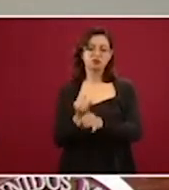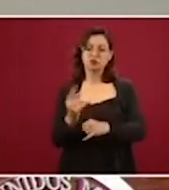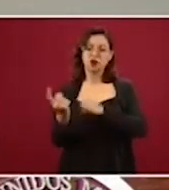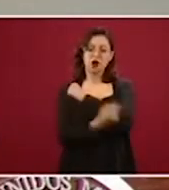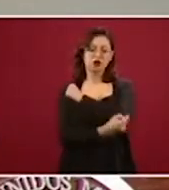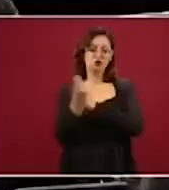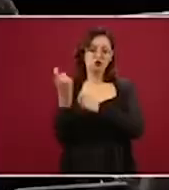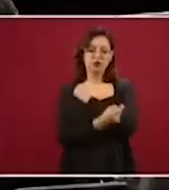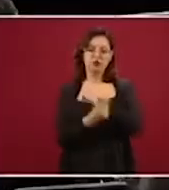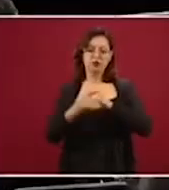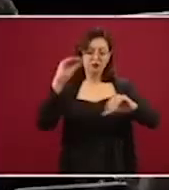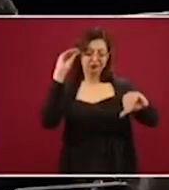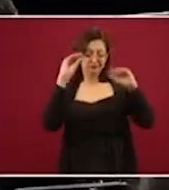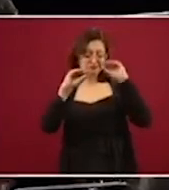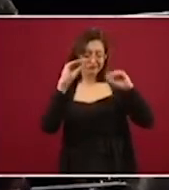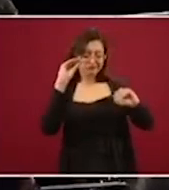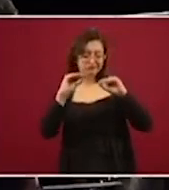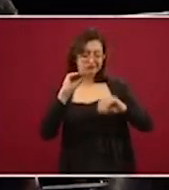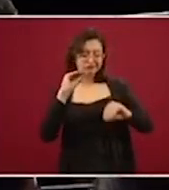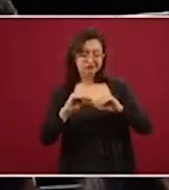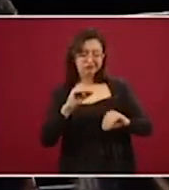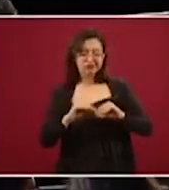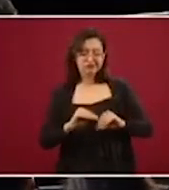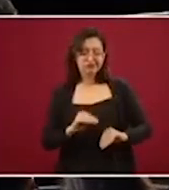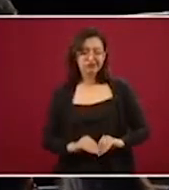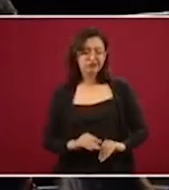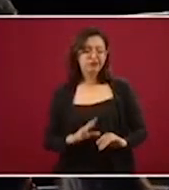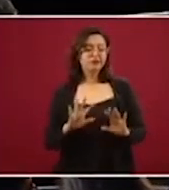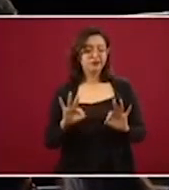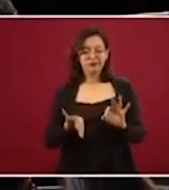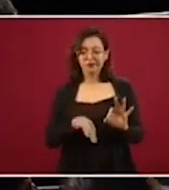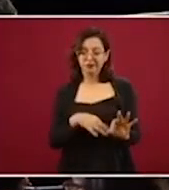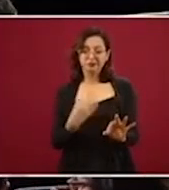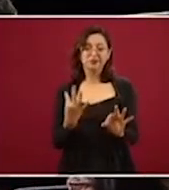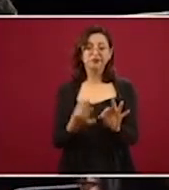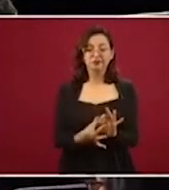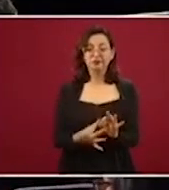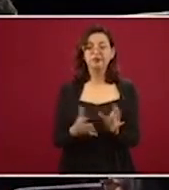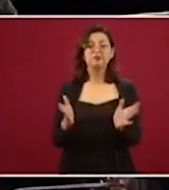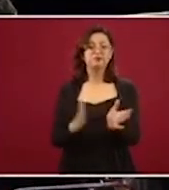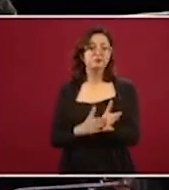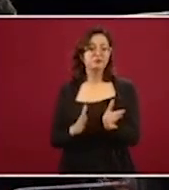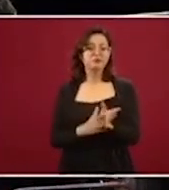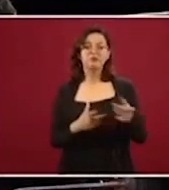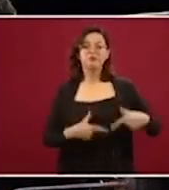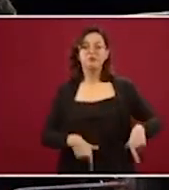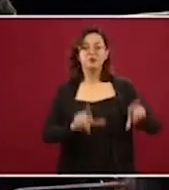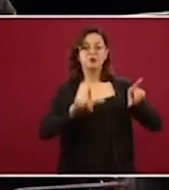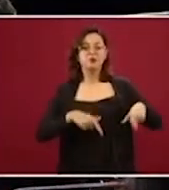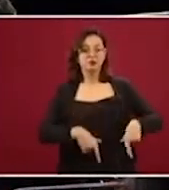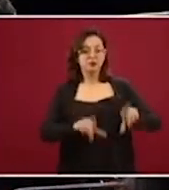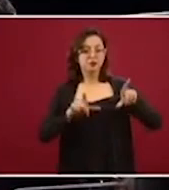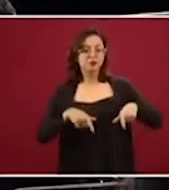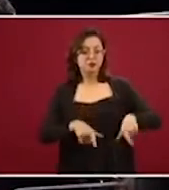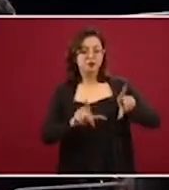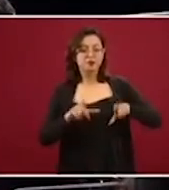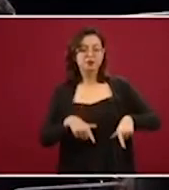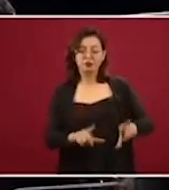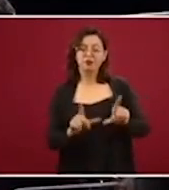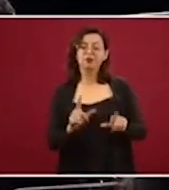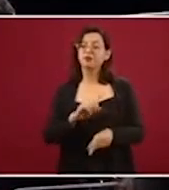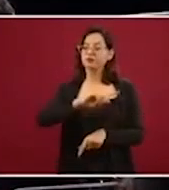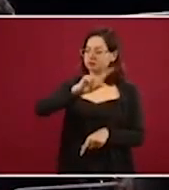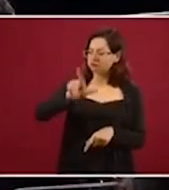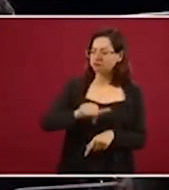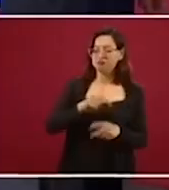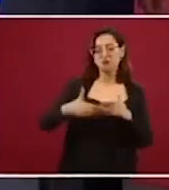sus requisitos que se requieren, suben todos los papeles y en ese momento pueden comenzar a operar. Y